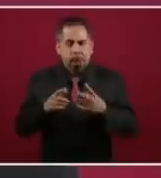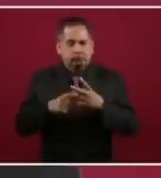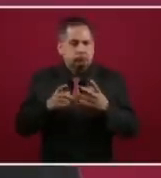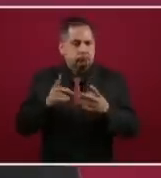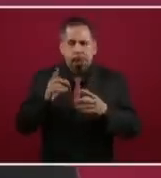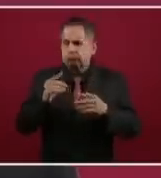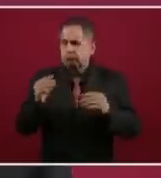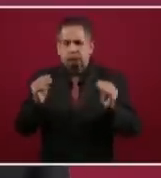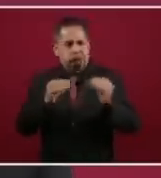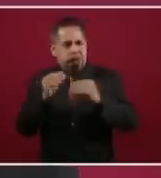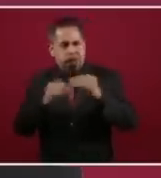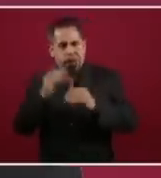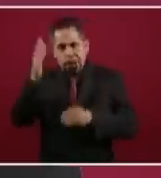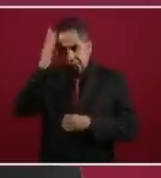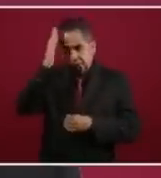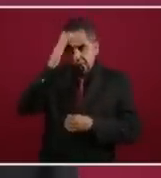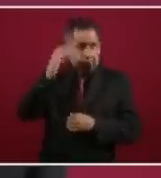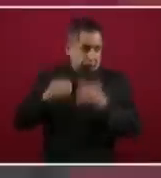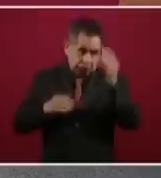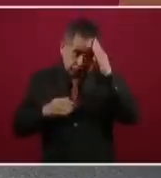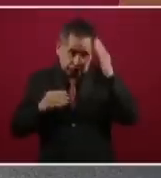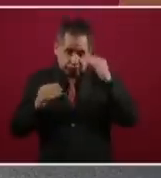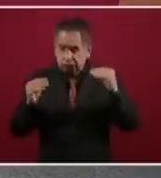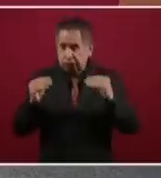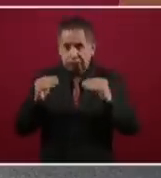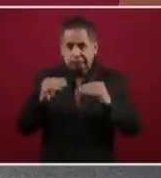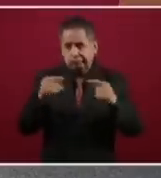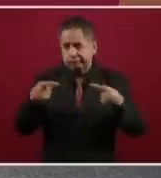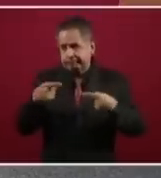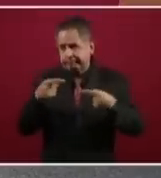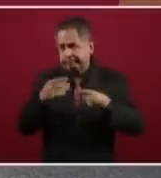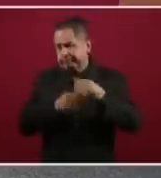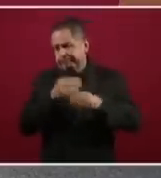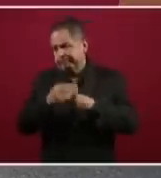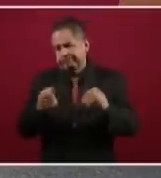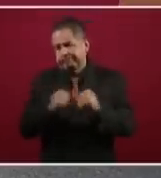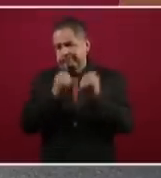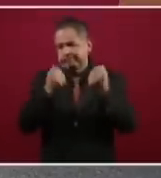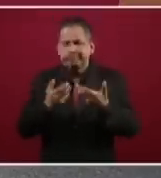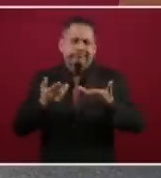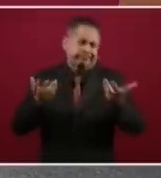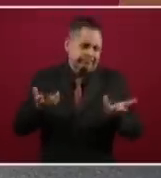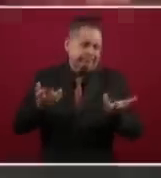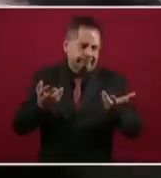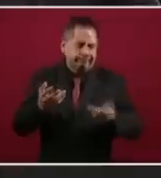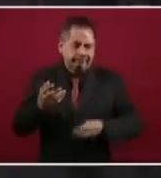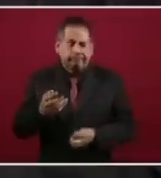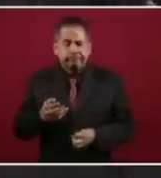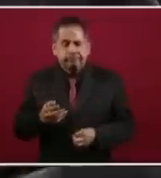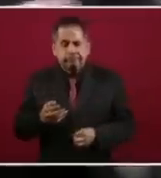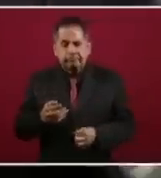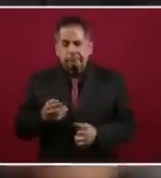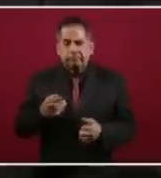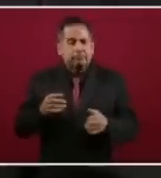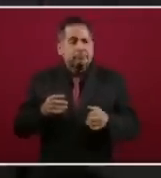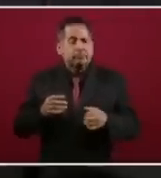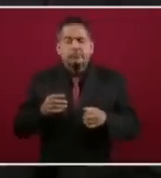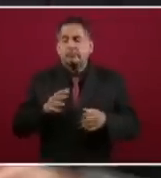enfrentamientos de dirigentes con otros dirigentes. Hay una